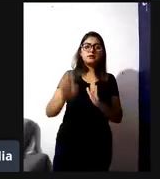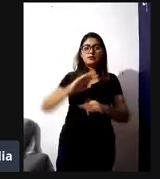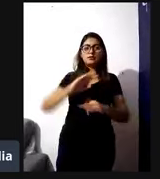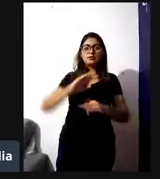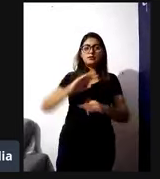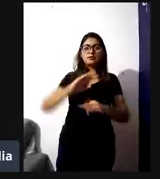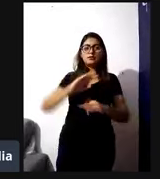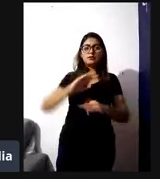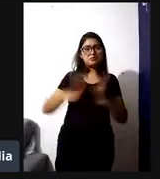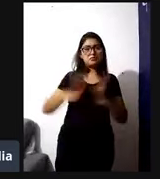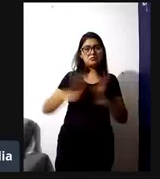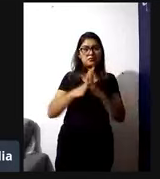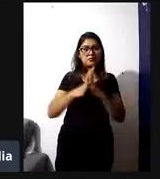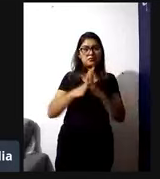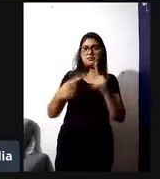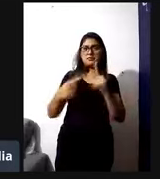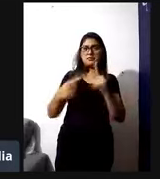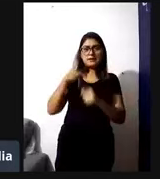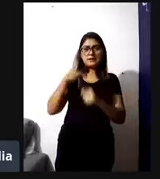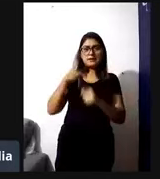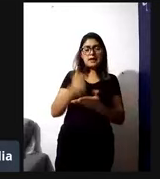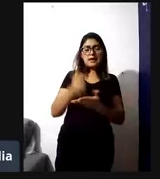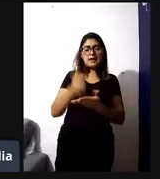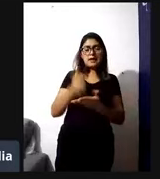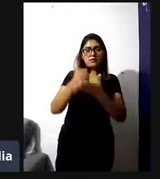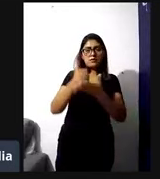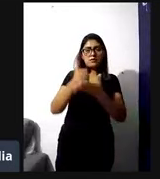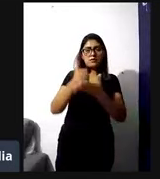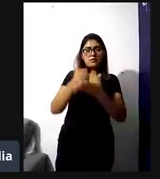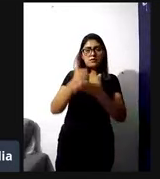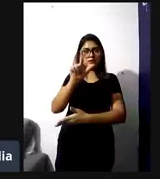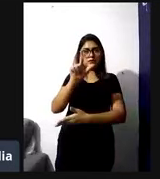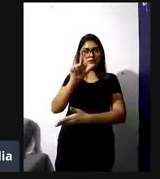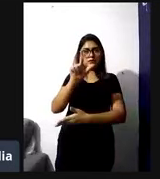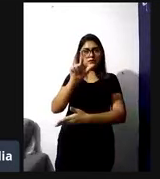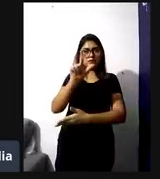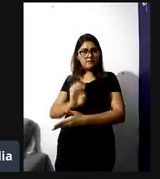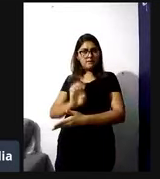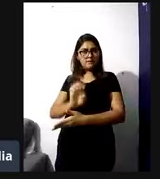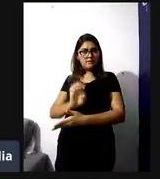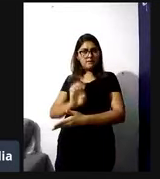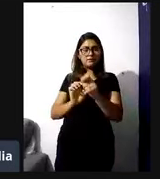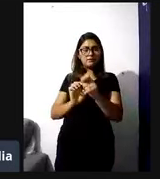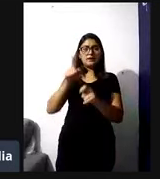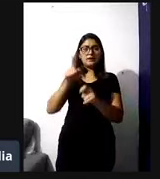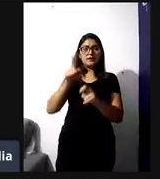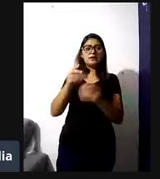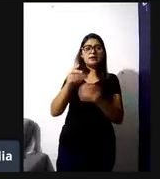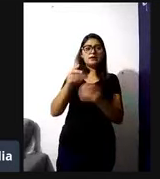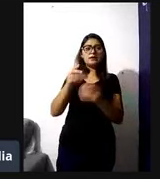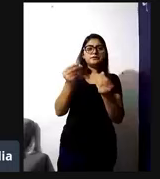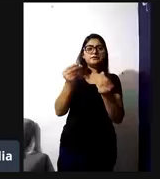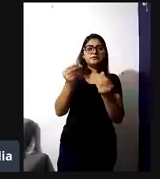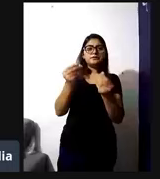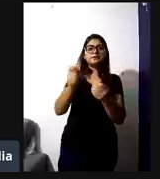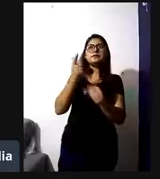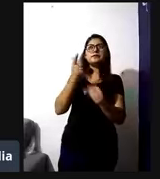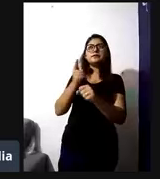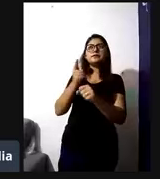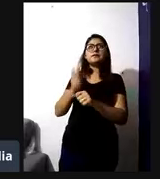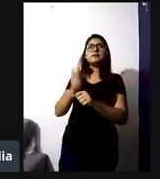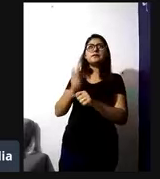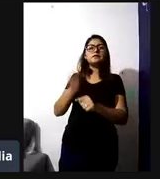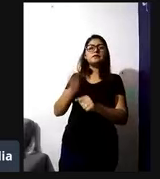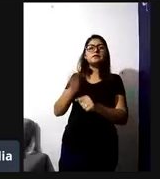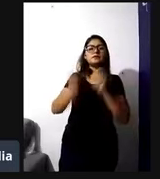puede servirle para que el chico reconozca la textura del slime. Ese tipo de